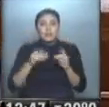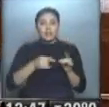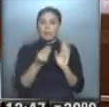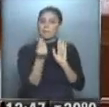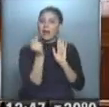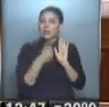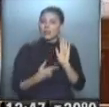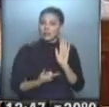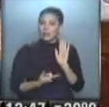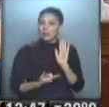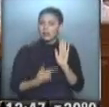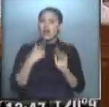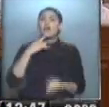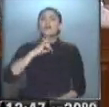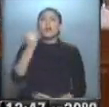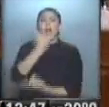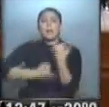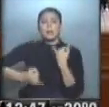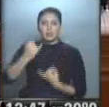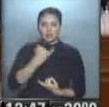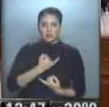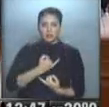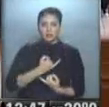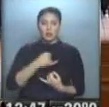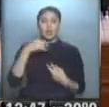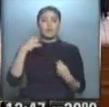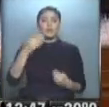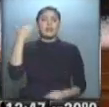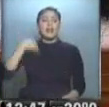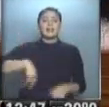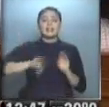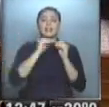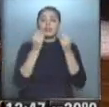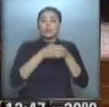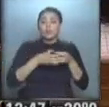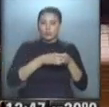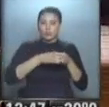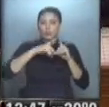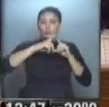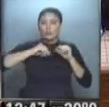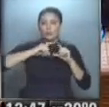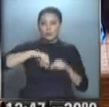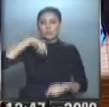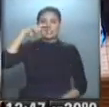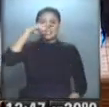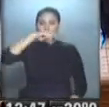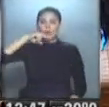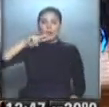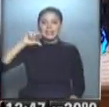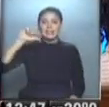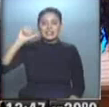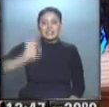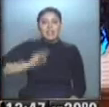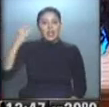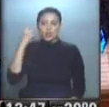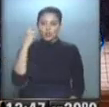validez, explique las razones por las que, a partir de la resolución del CONFER número 726 de